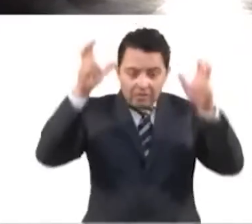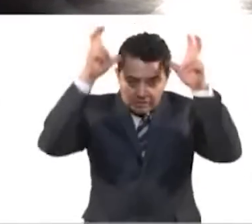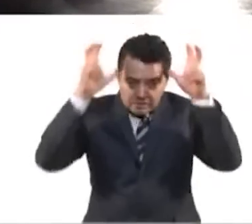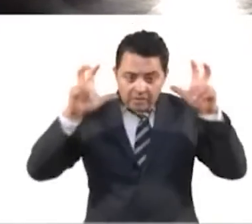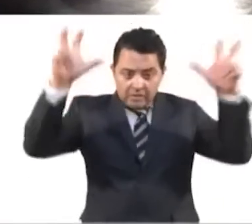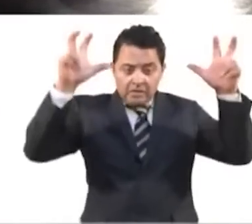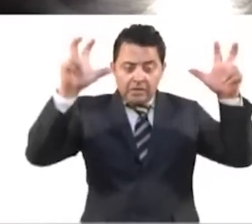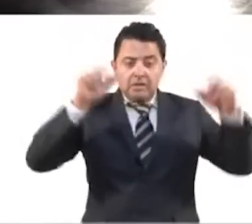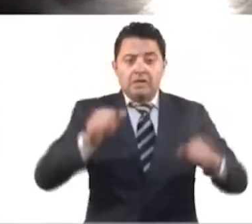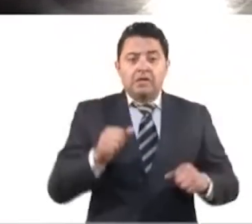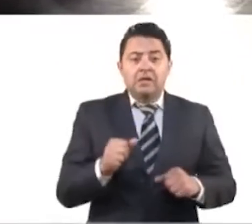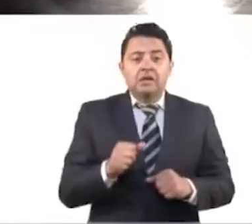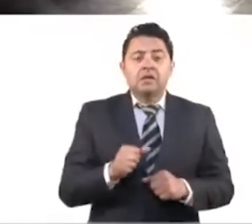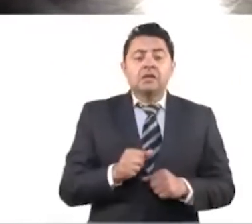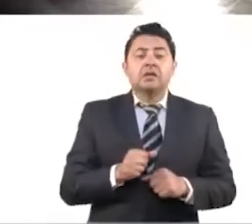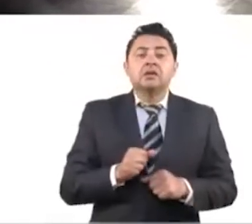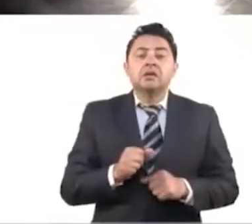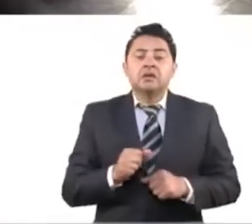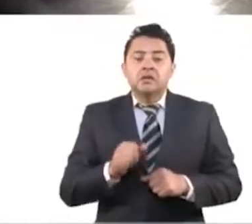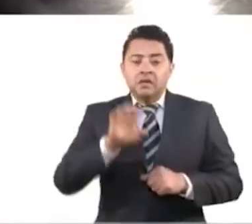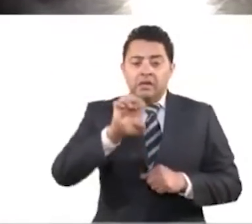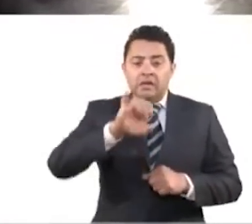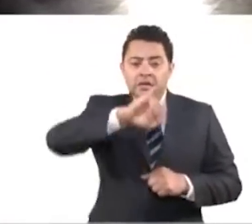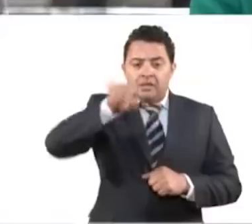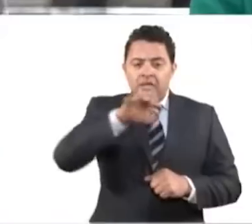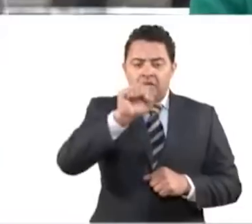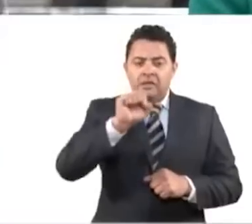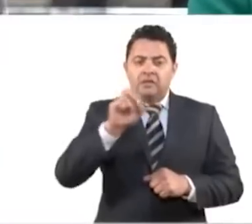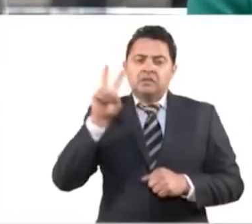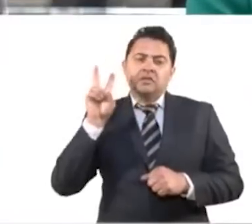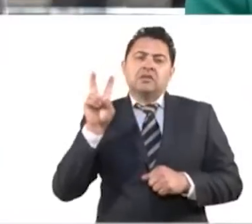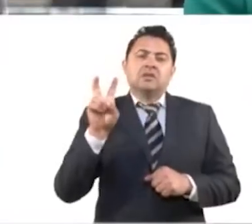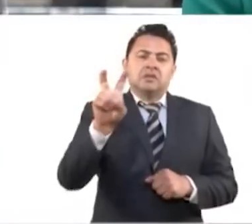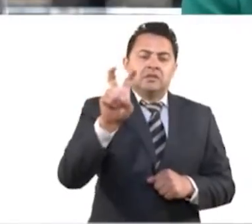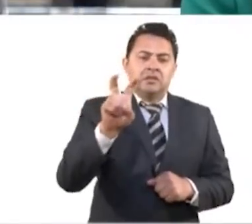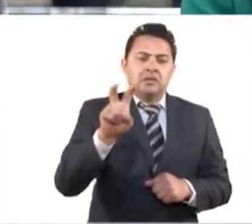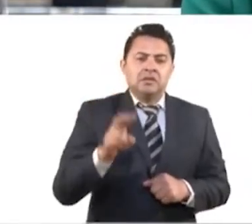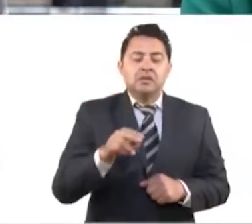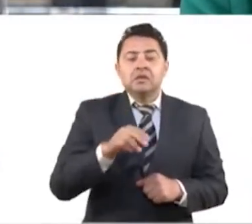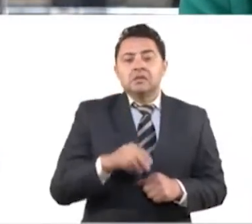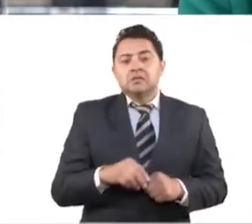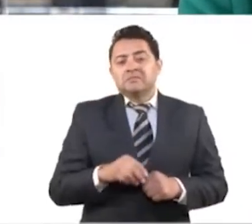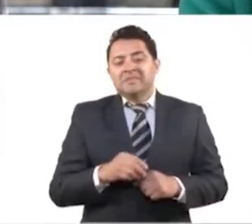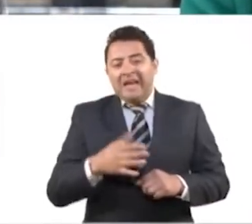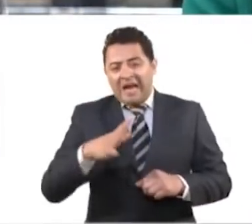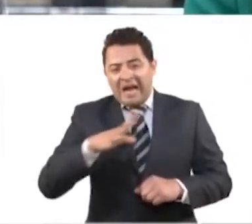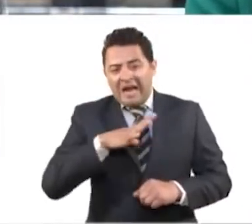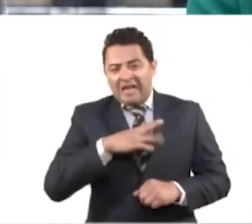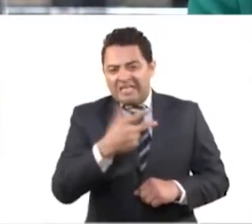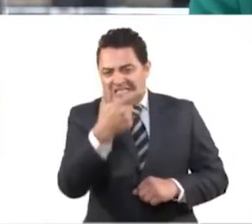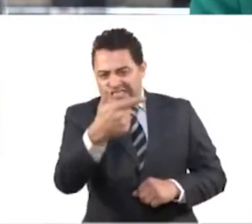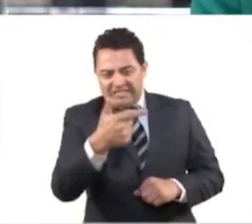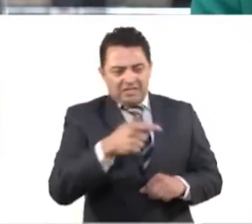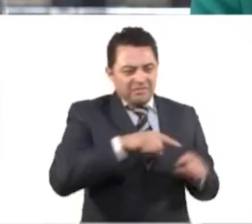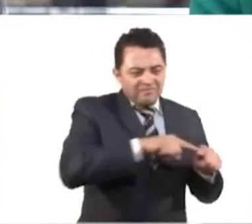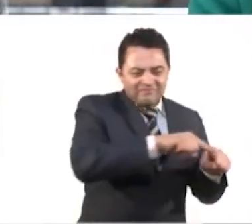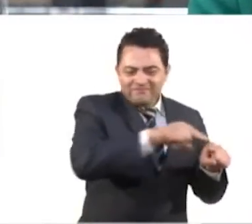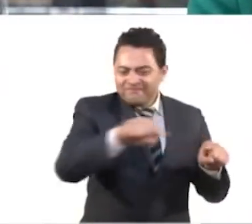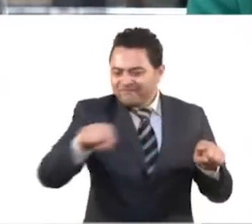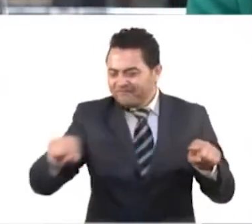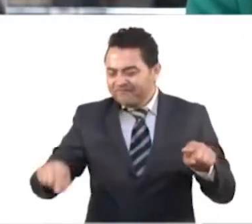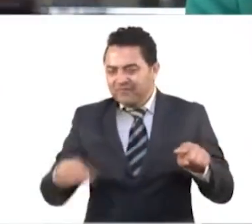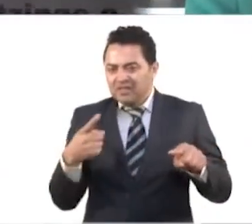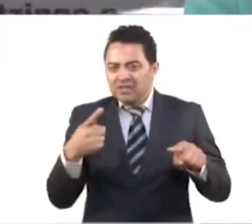de Mexicalcingo a Atlalilco. Ahí se encuentran estas 7 curvas de radios cerrados que fueron